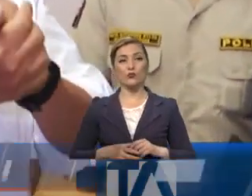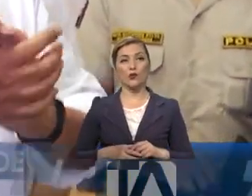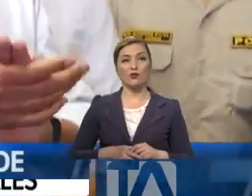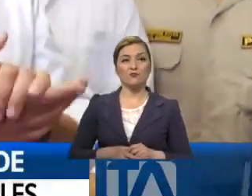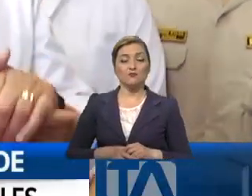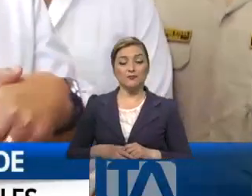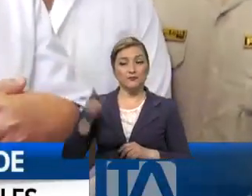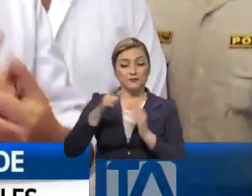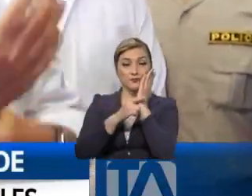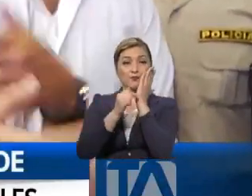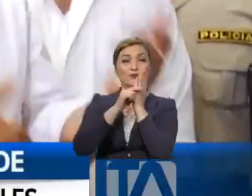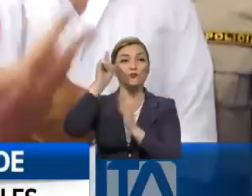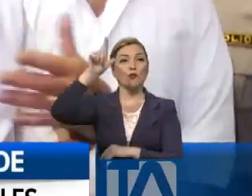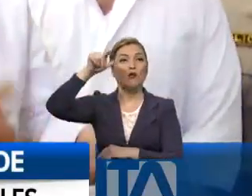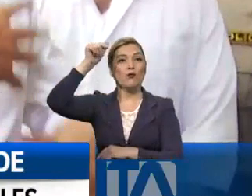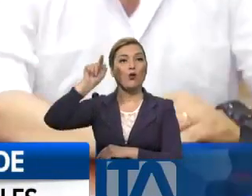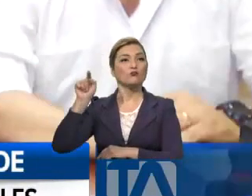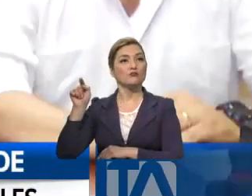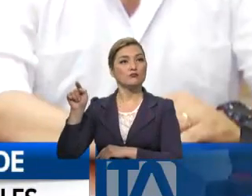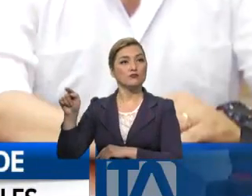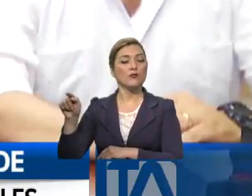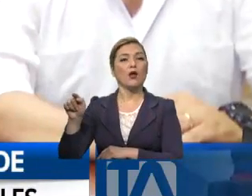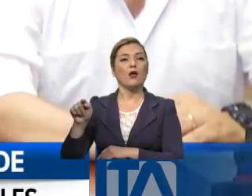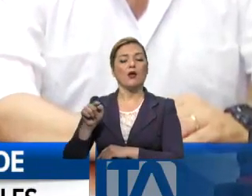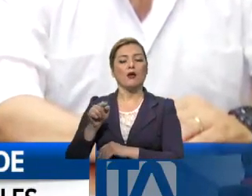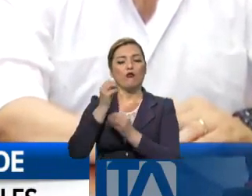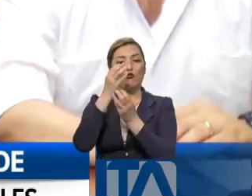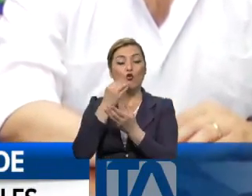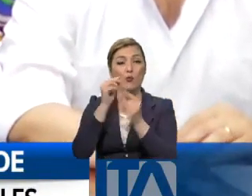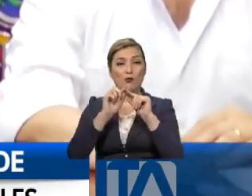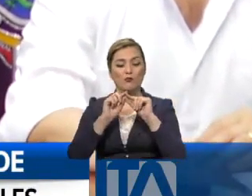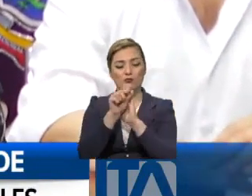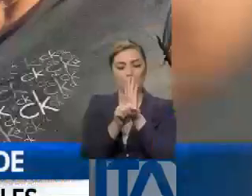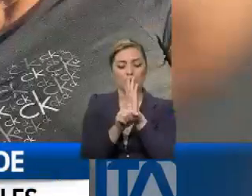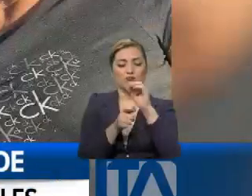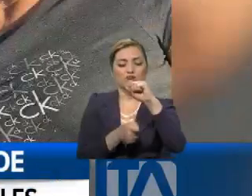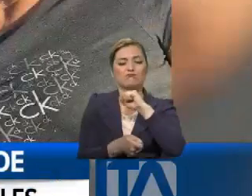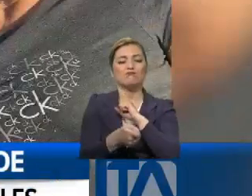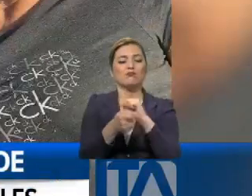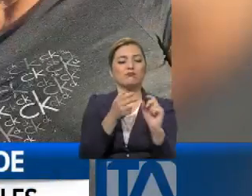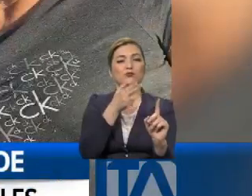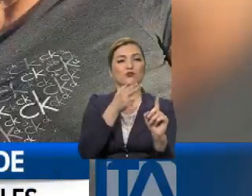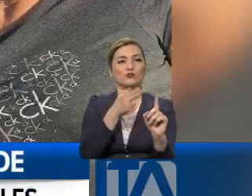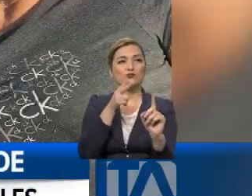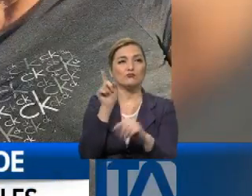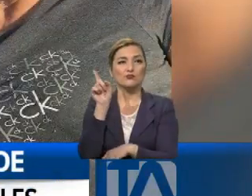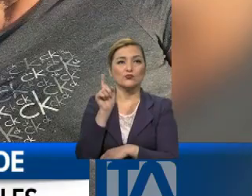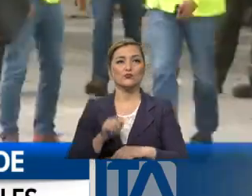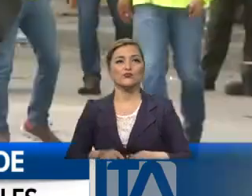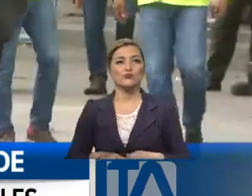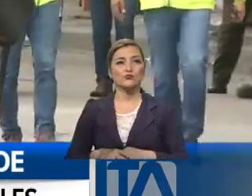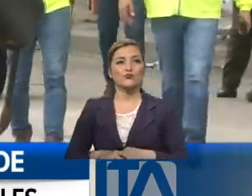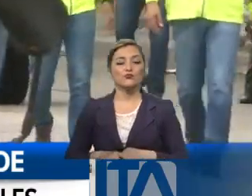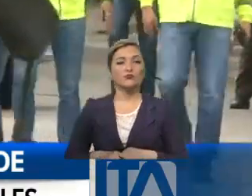Fue el ministro de Gobierno Patricio Pazmiño quien dio a conocer detalles sobre el asesinato del presentador de televisión Efraín